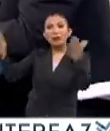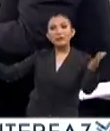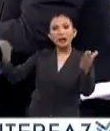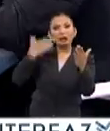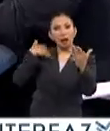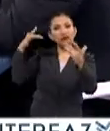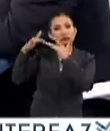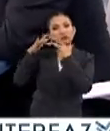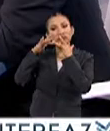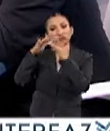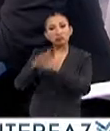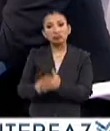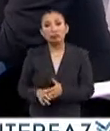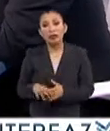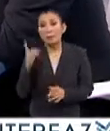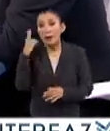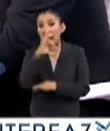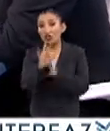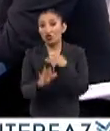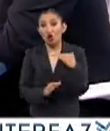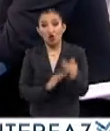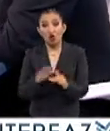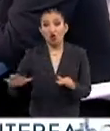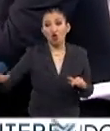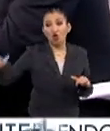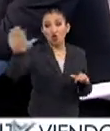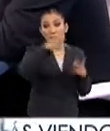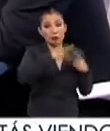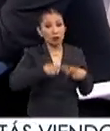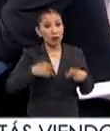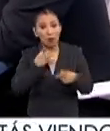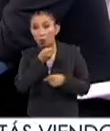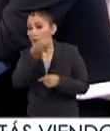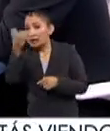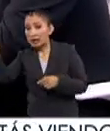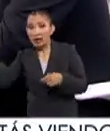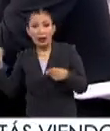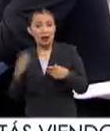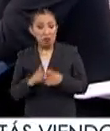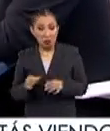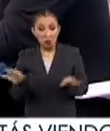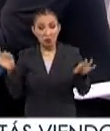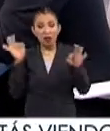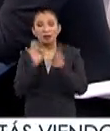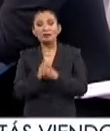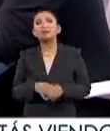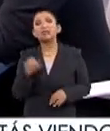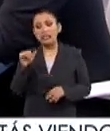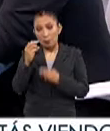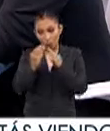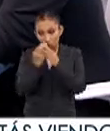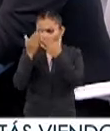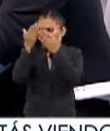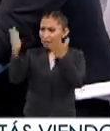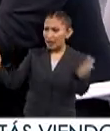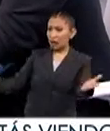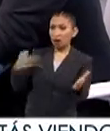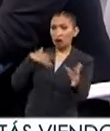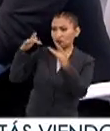e interconectado. Y que tiene cabida para todos los públicos, para todos los sectores, y eso también es muy importante. Al igual que este mundo abierto